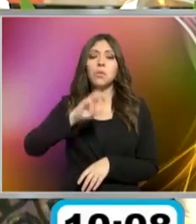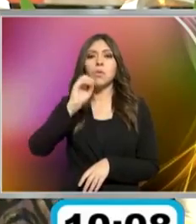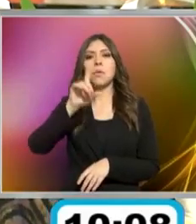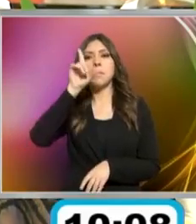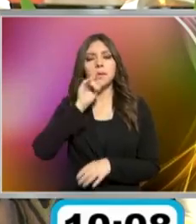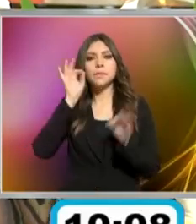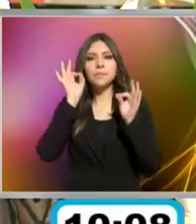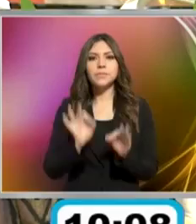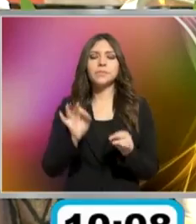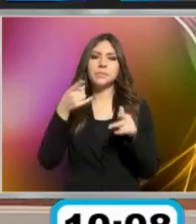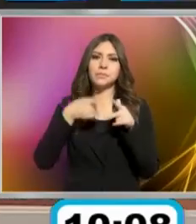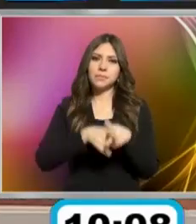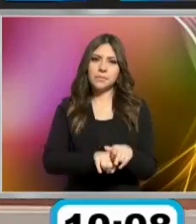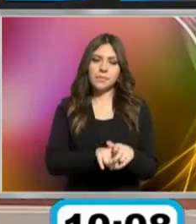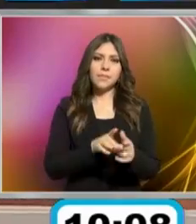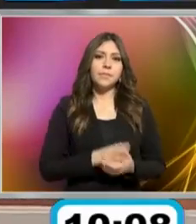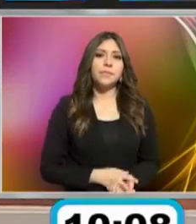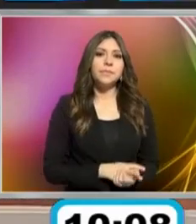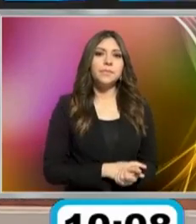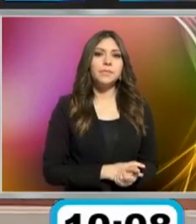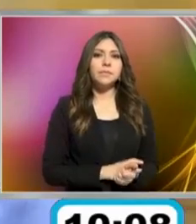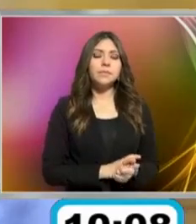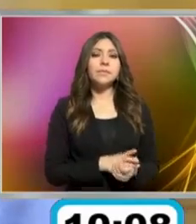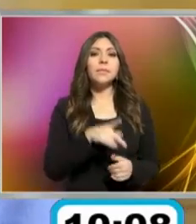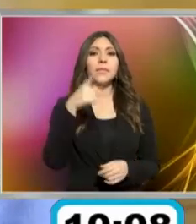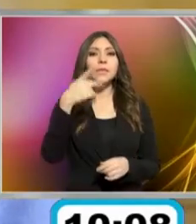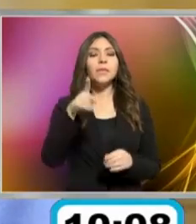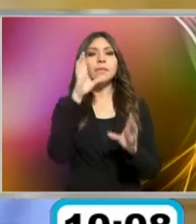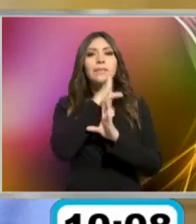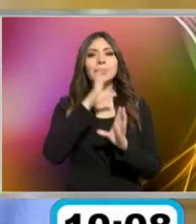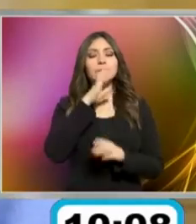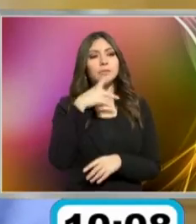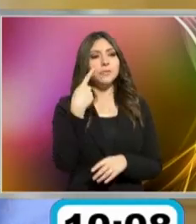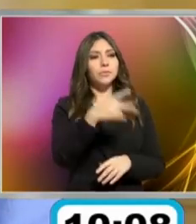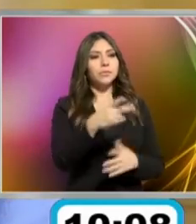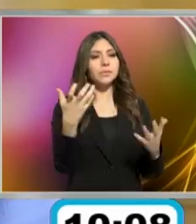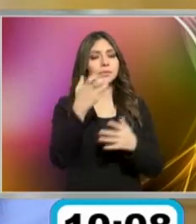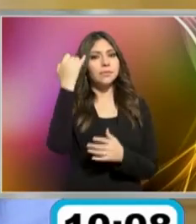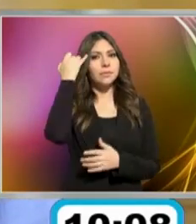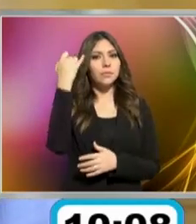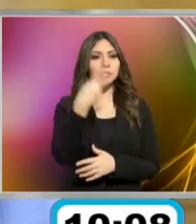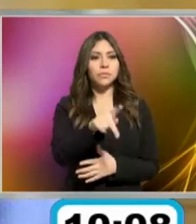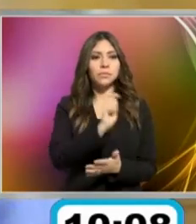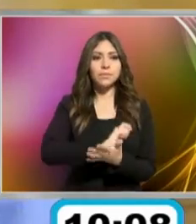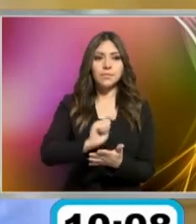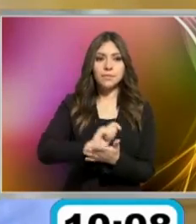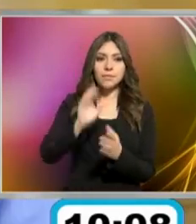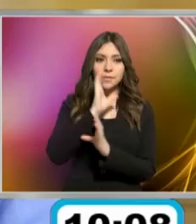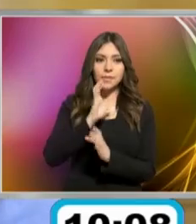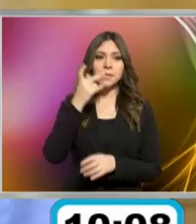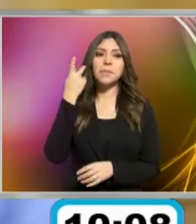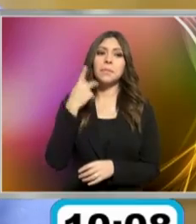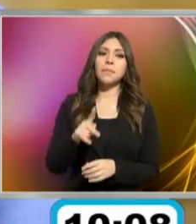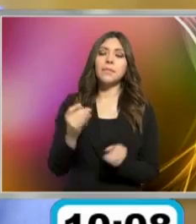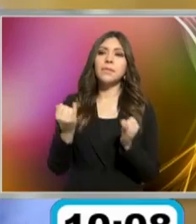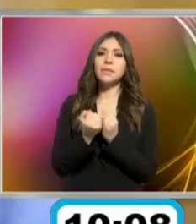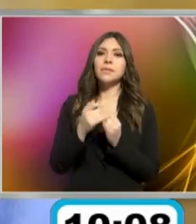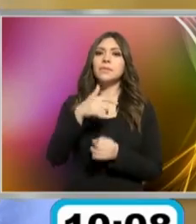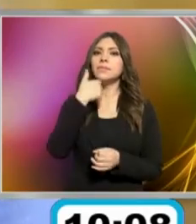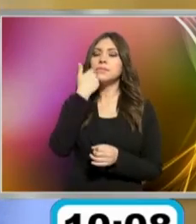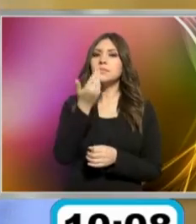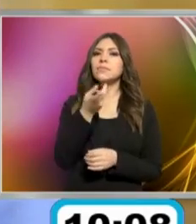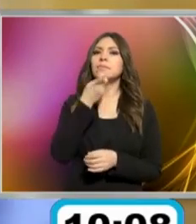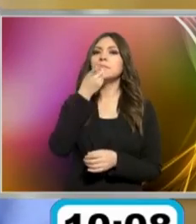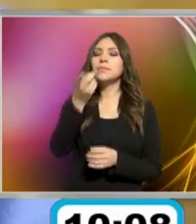estreno. Oye, el tema que nos traes el día de hoy es tuyo, por supuesto, es de Exacto. tu autoría, pero también quisiera que nos compartieras un poco